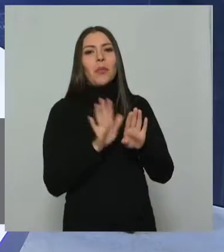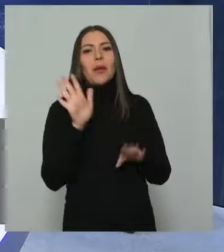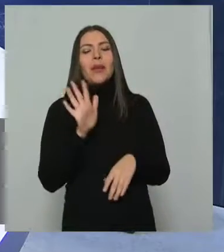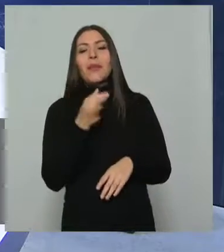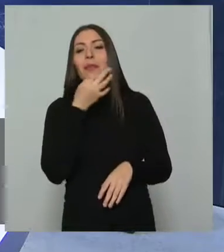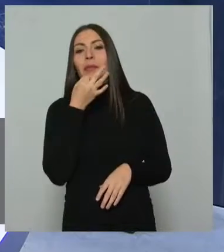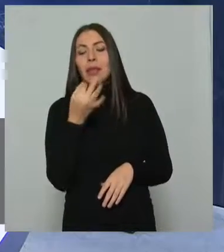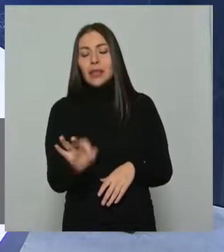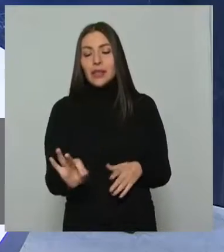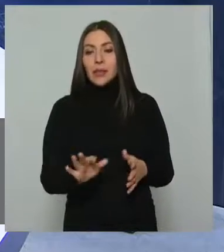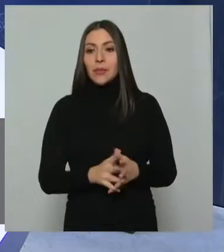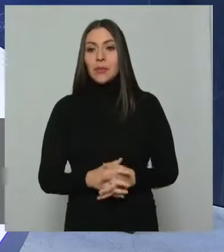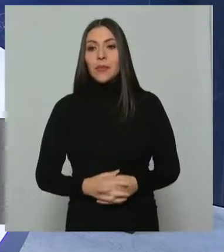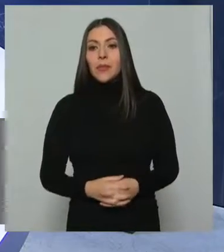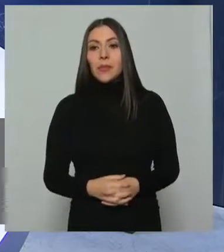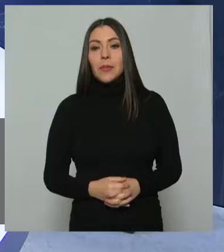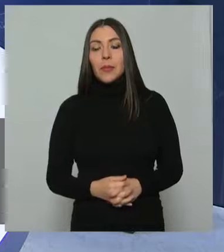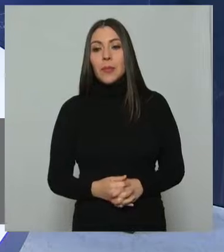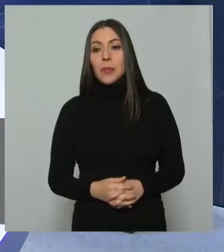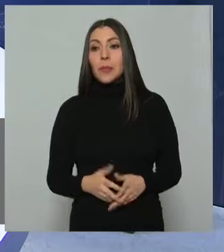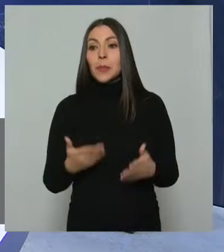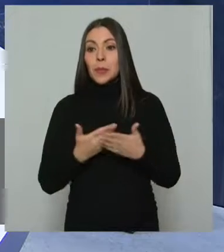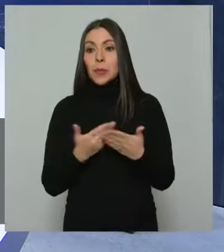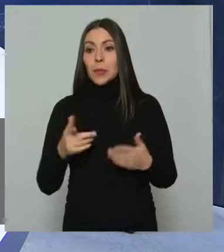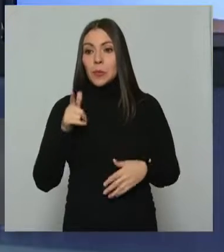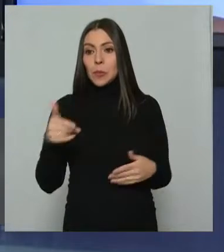Y ahora es una comedia también.